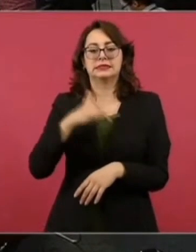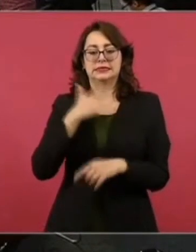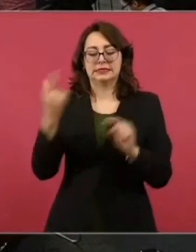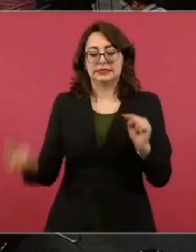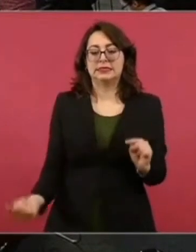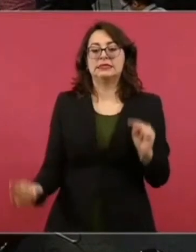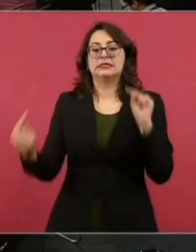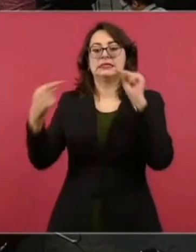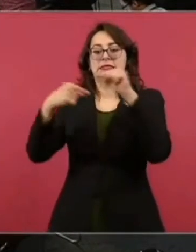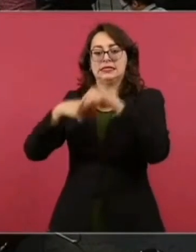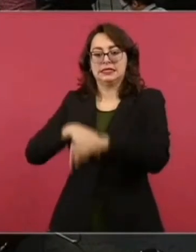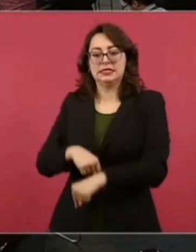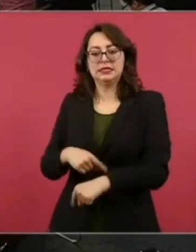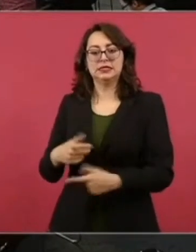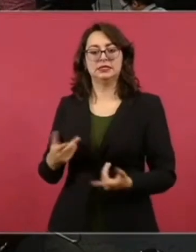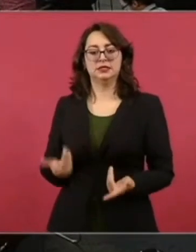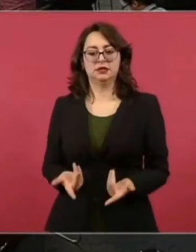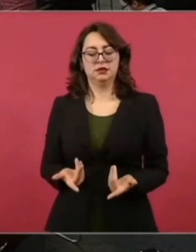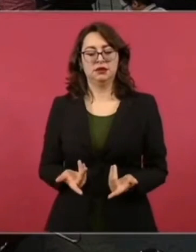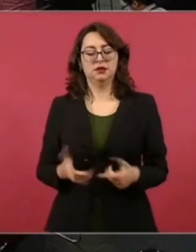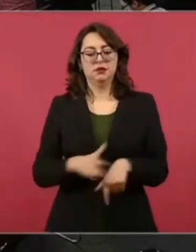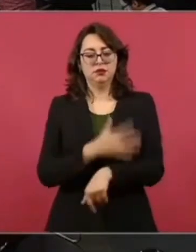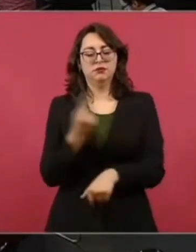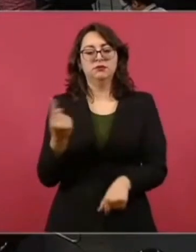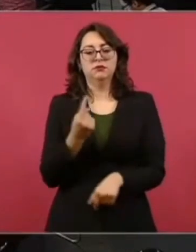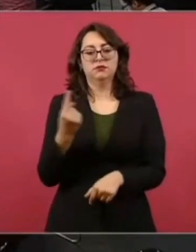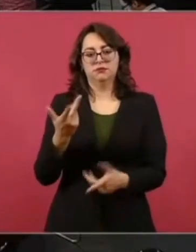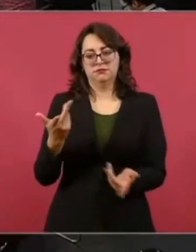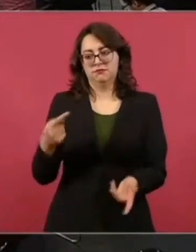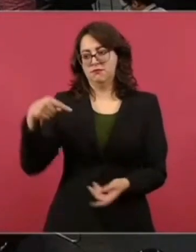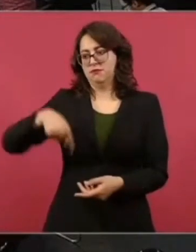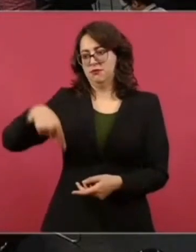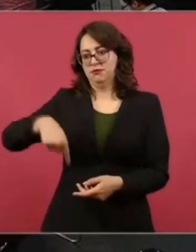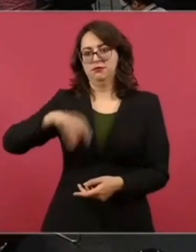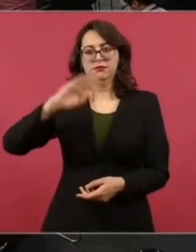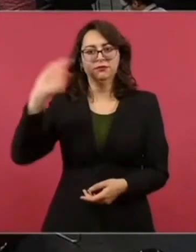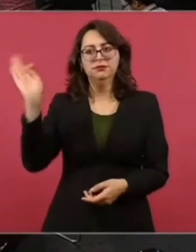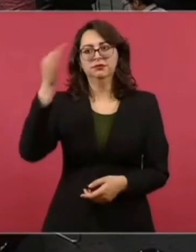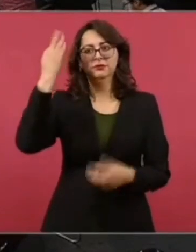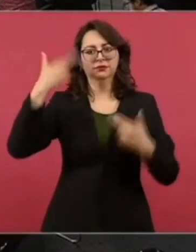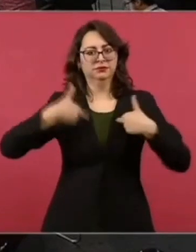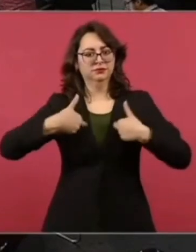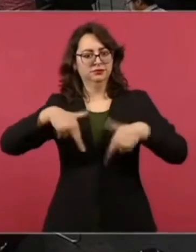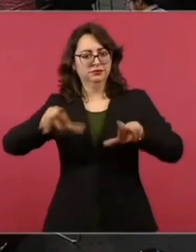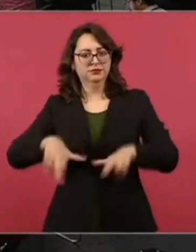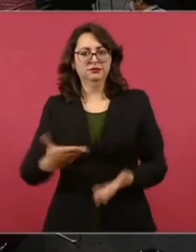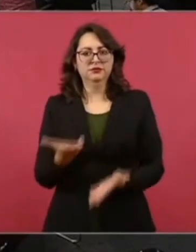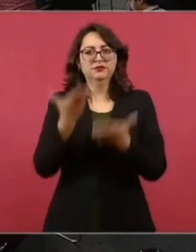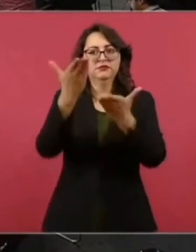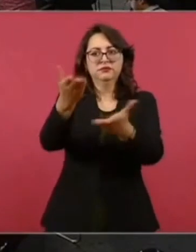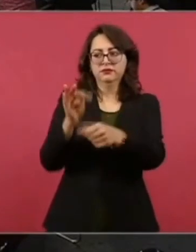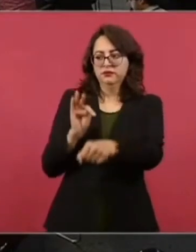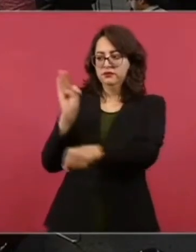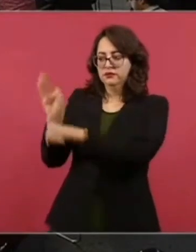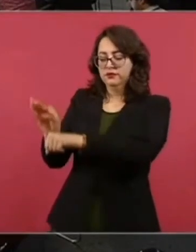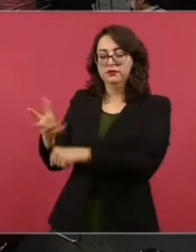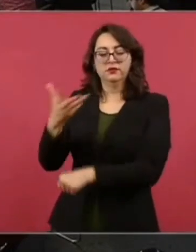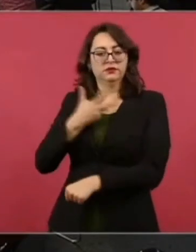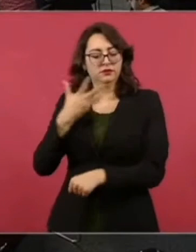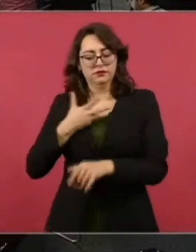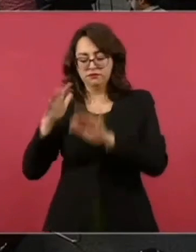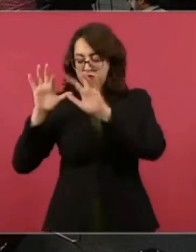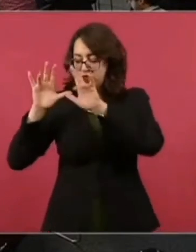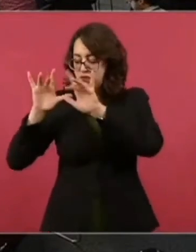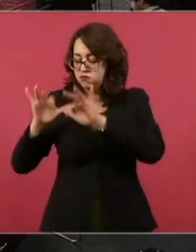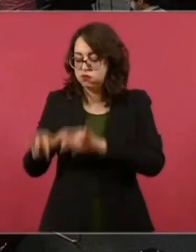Pues de este espacio precisamente porque aquí se siente el respaldo ellos lo es textual lo que dicen Incluso le voy a entregar una relatoría